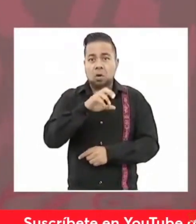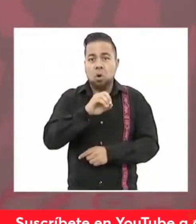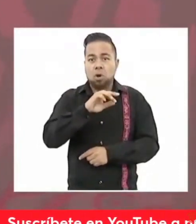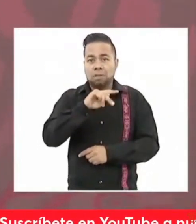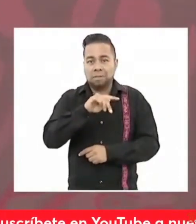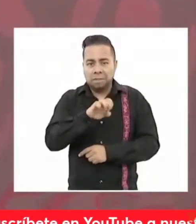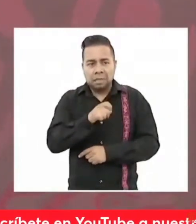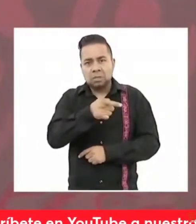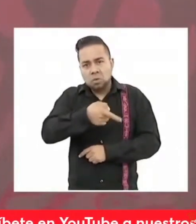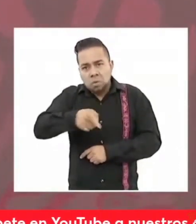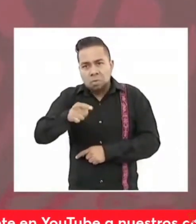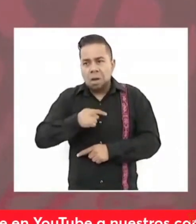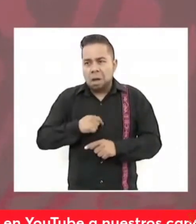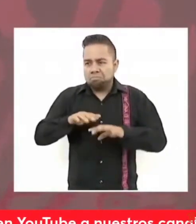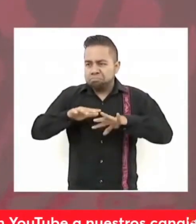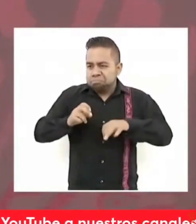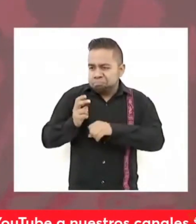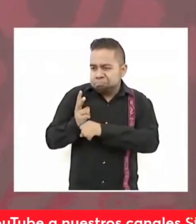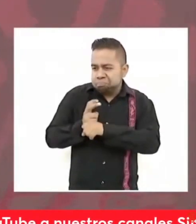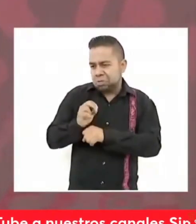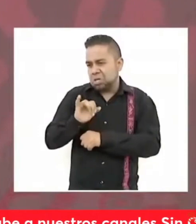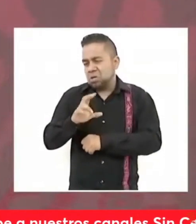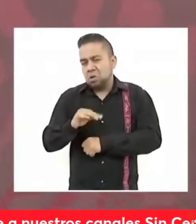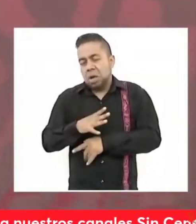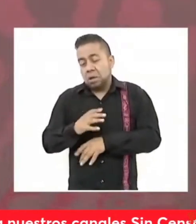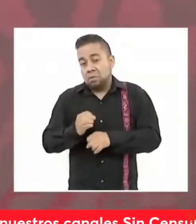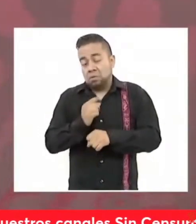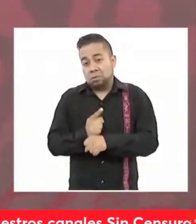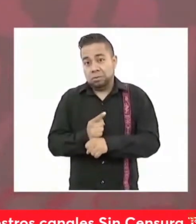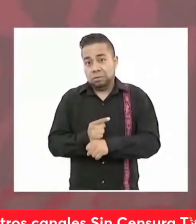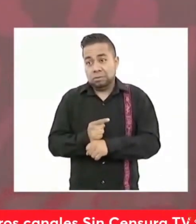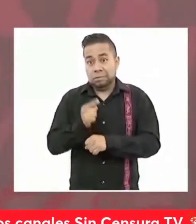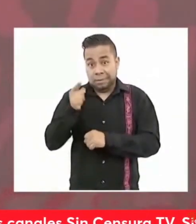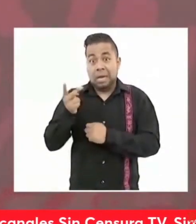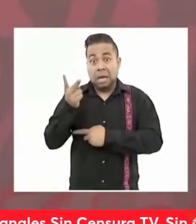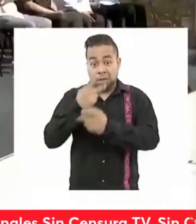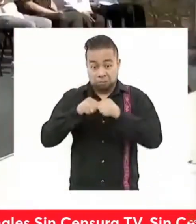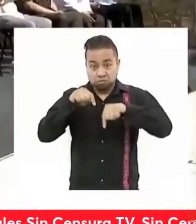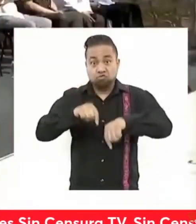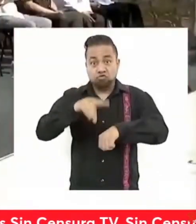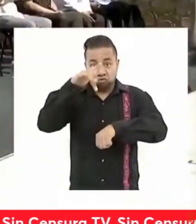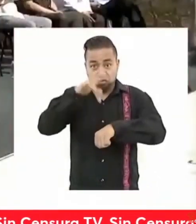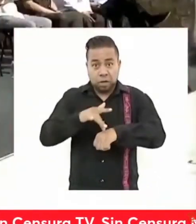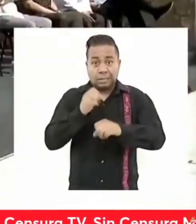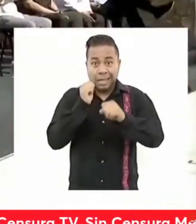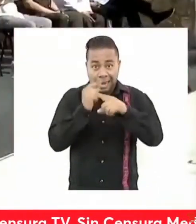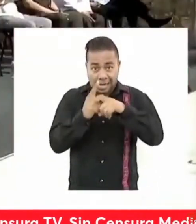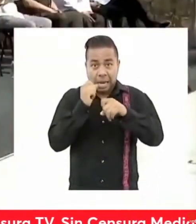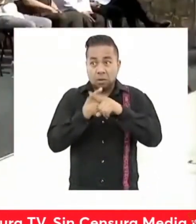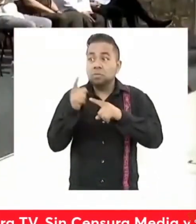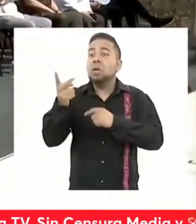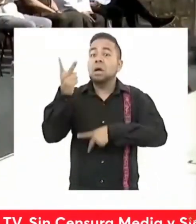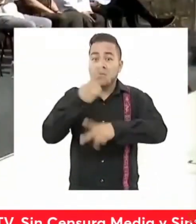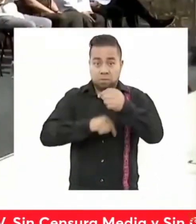explorara esa posibilidad. Y él estuvo aquí en Salina Cruz